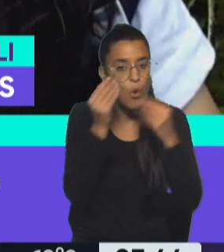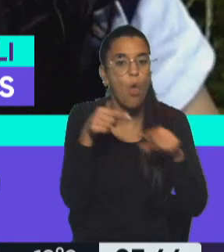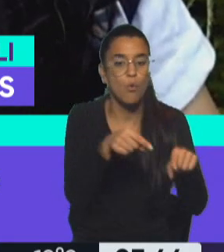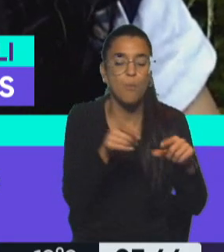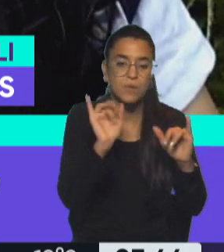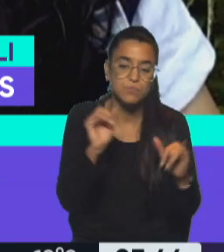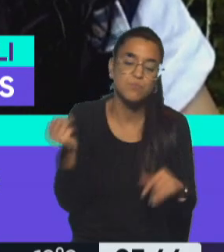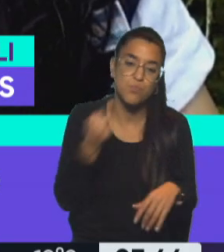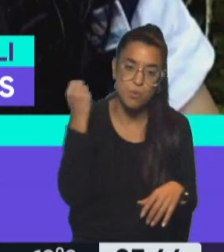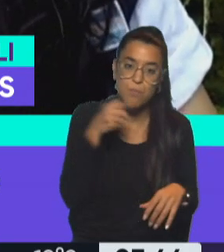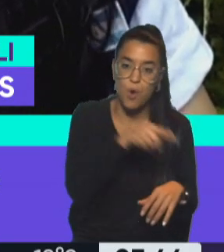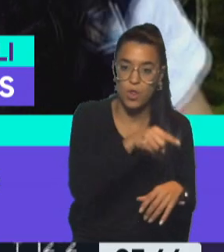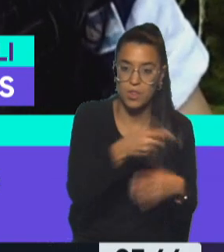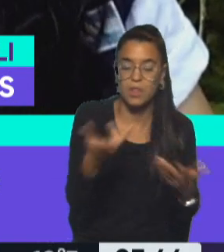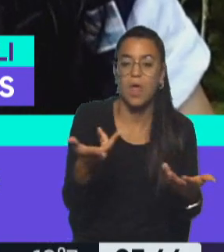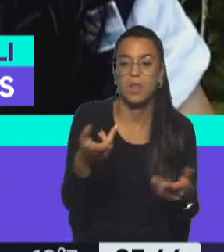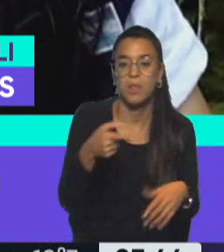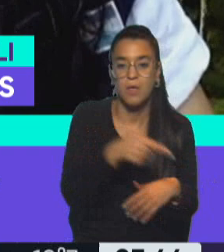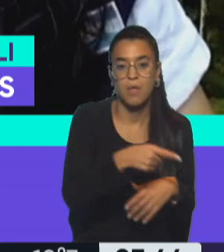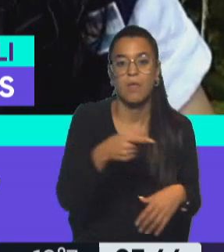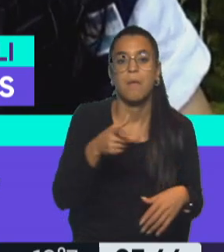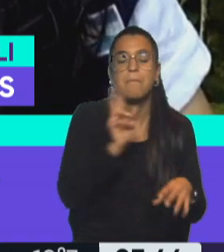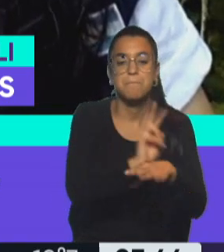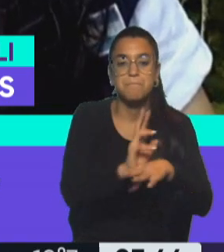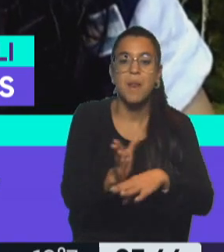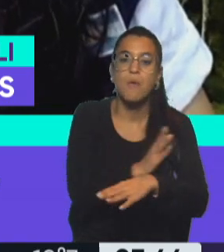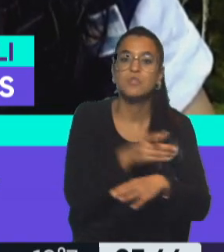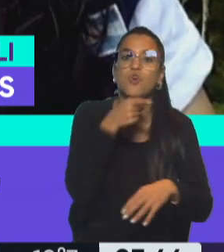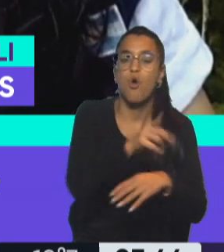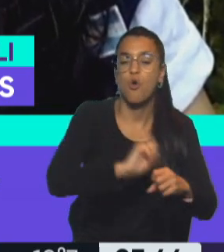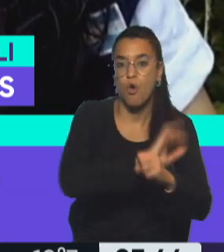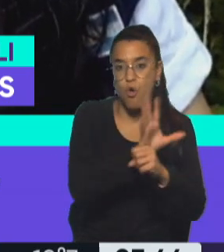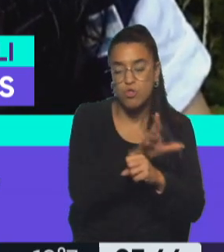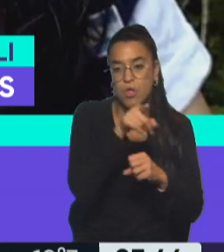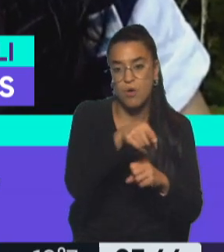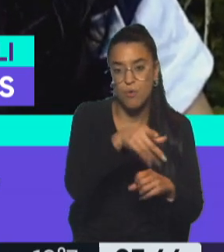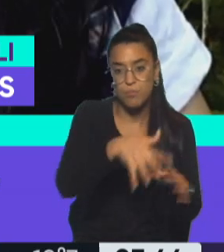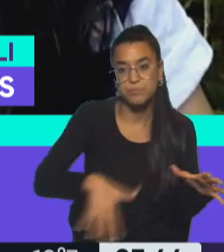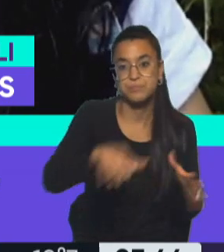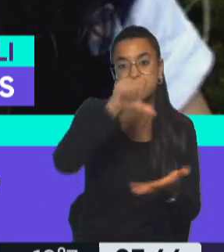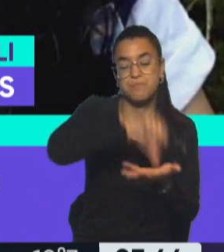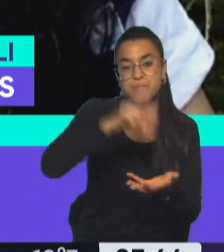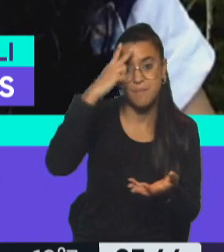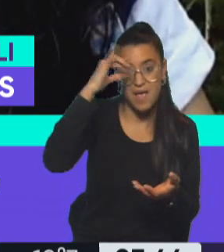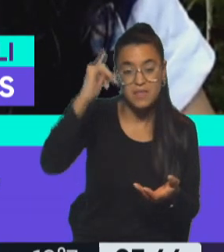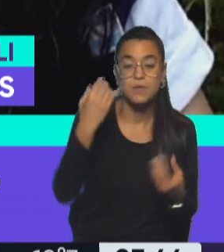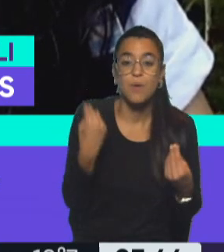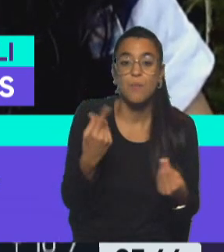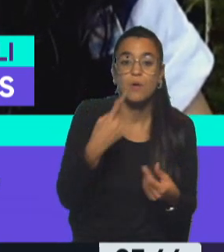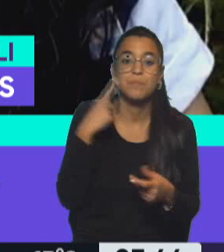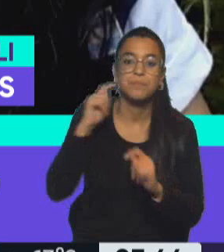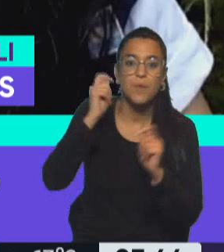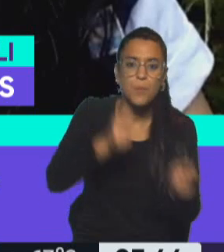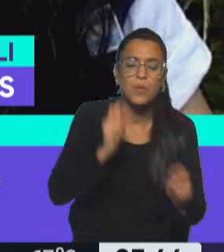la importancia de que crezca la prevención contra el COVID en este país, porque ha recibido la visita